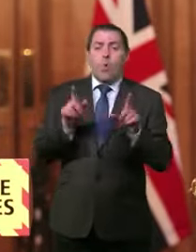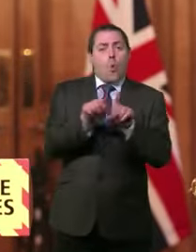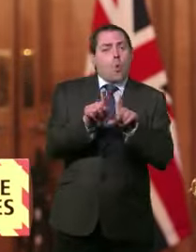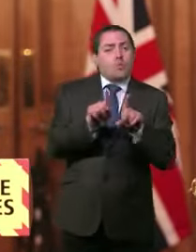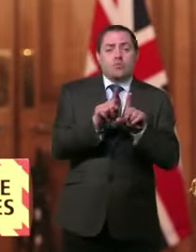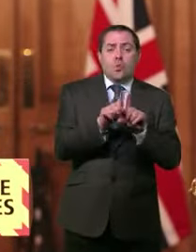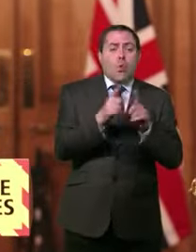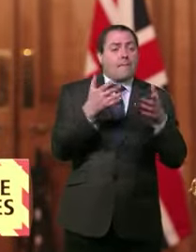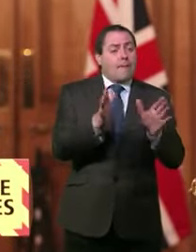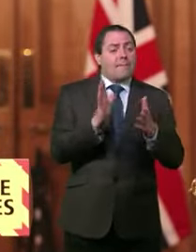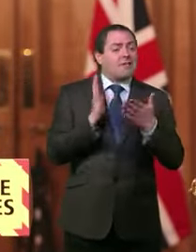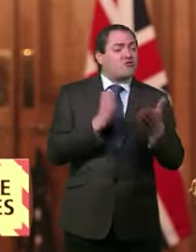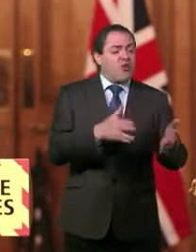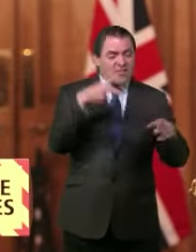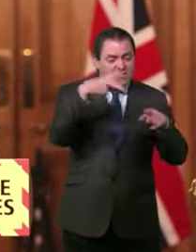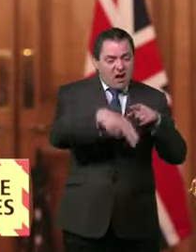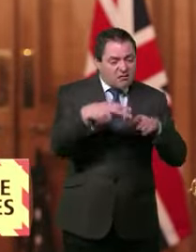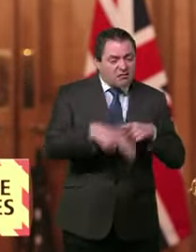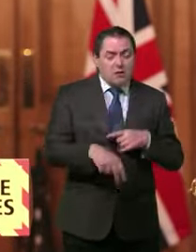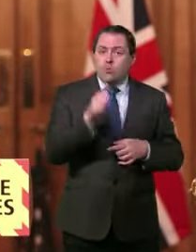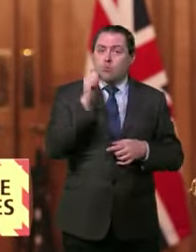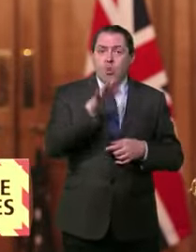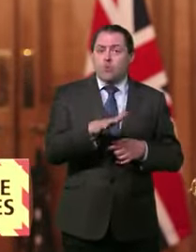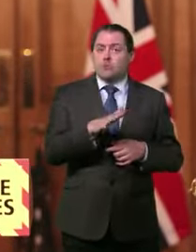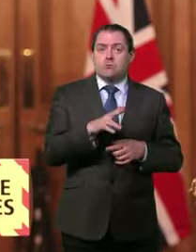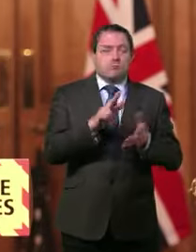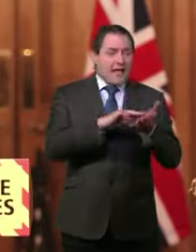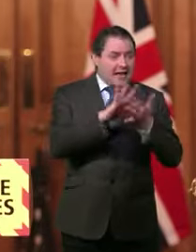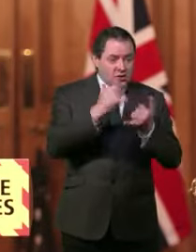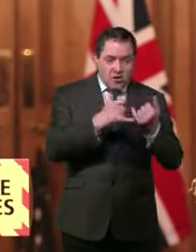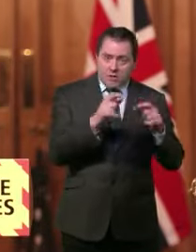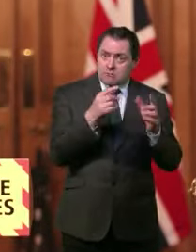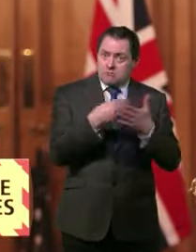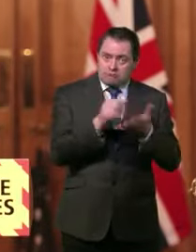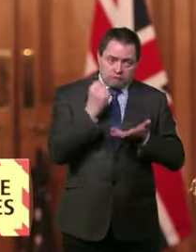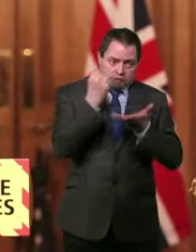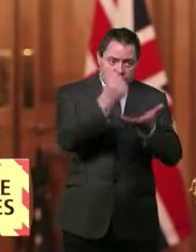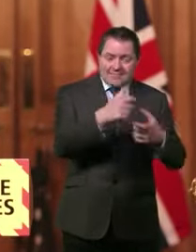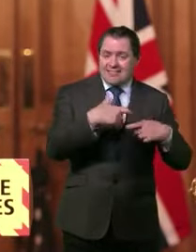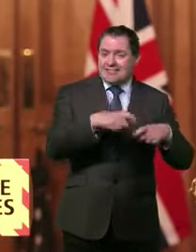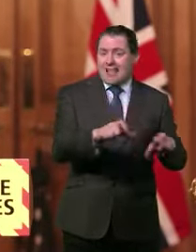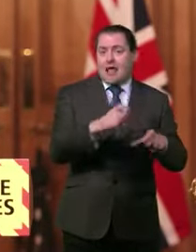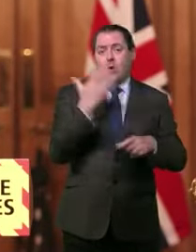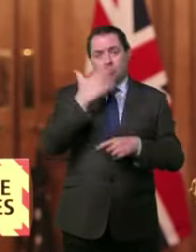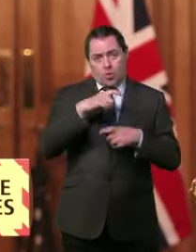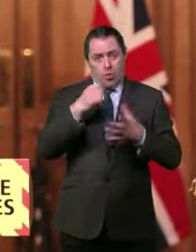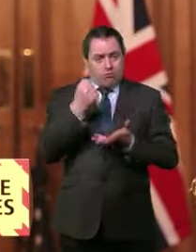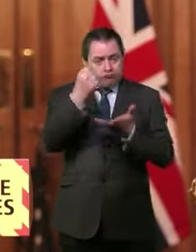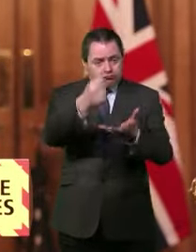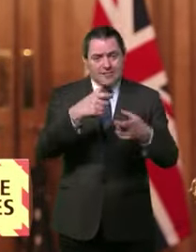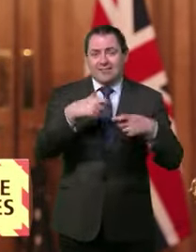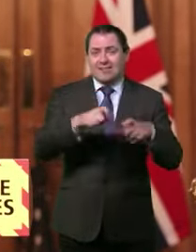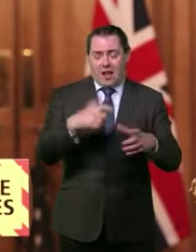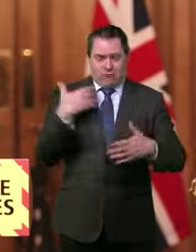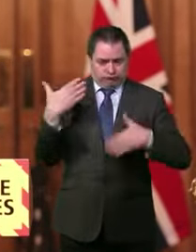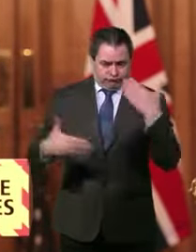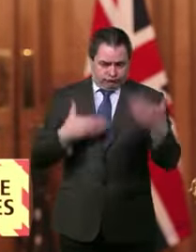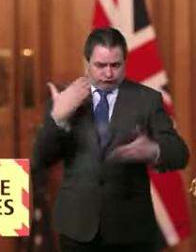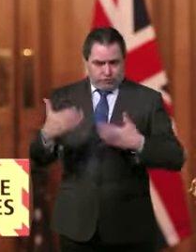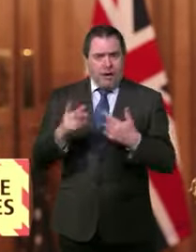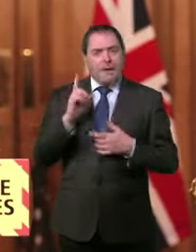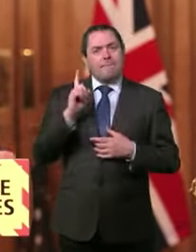públicos como escuelas o el nh s congelar los umbrales impositivos es justo